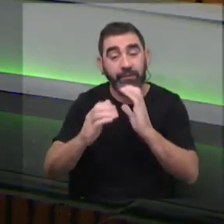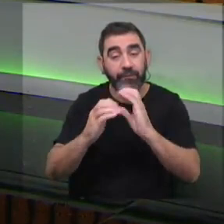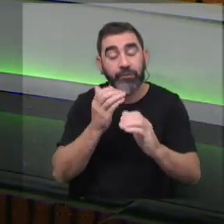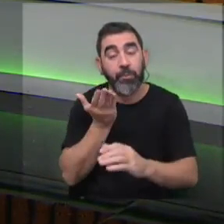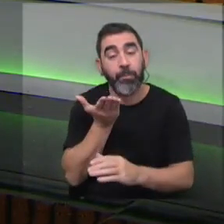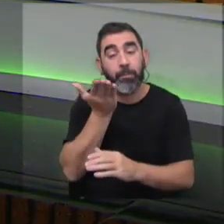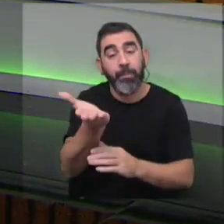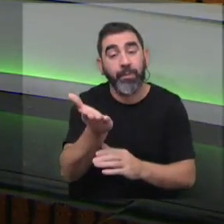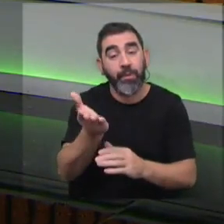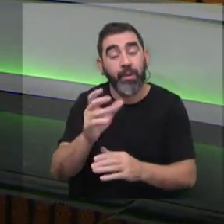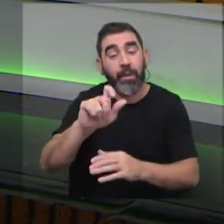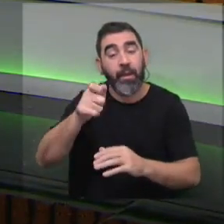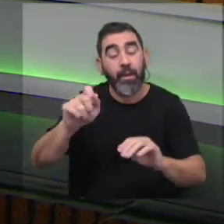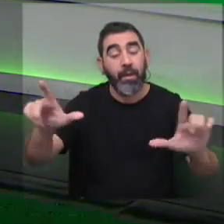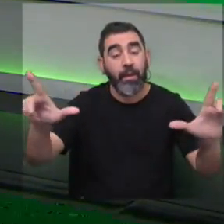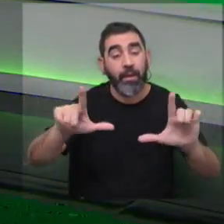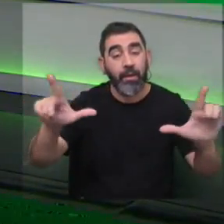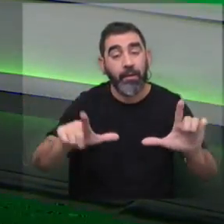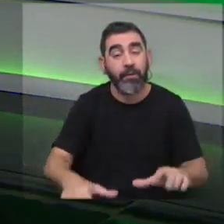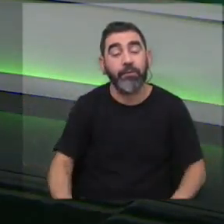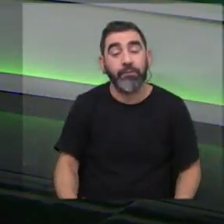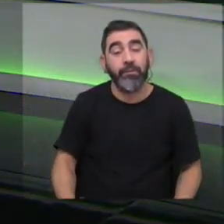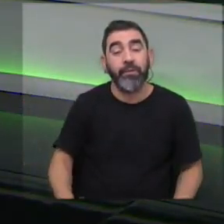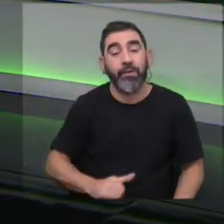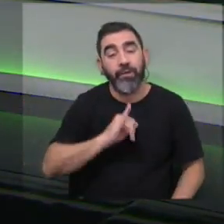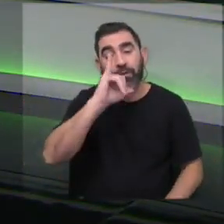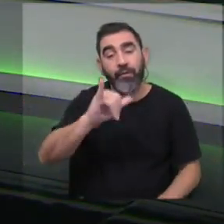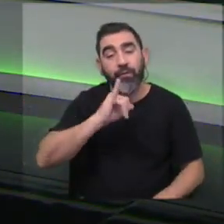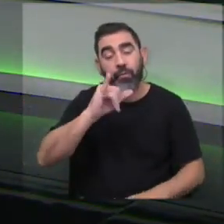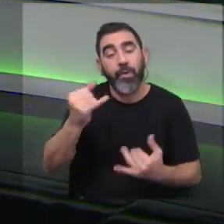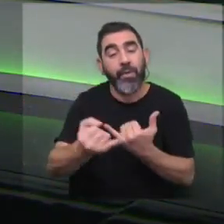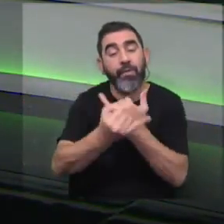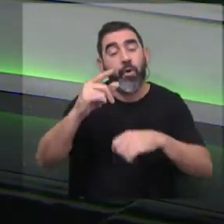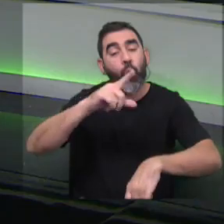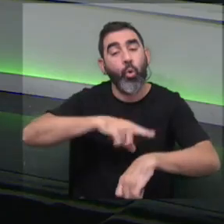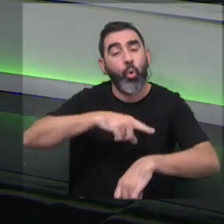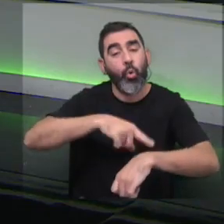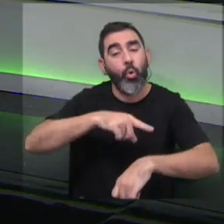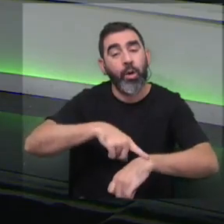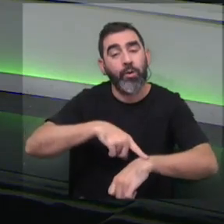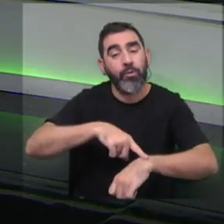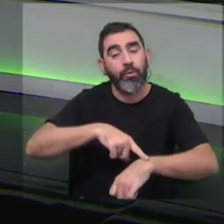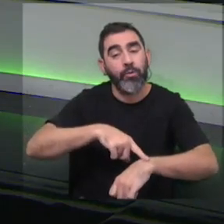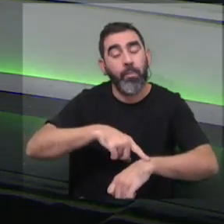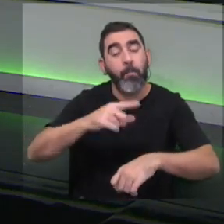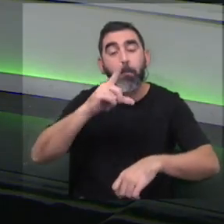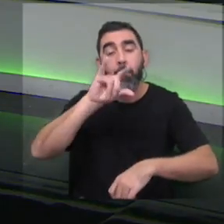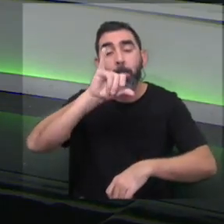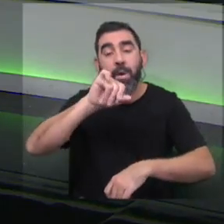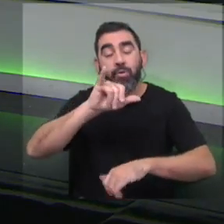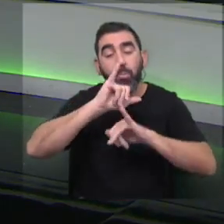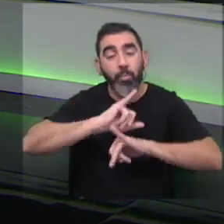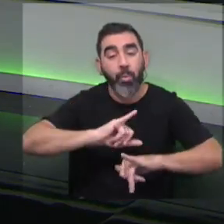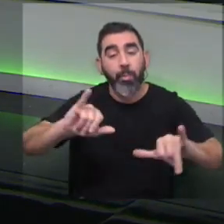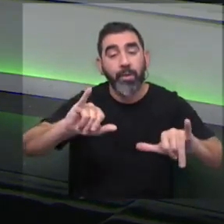solicitó a los canales de televisión que informan la duración los días y los horarios en que fue emitido durante el mes de mayo el spot